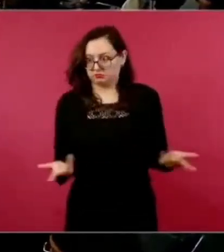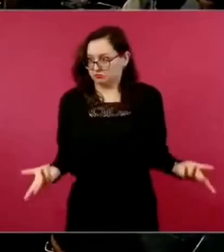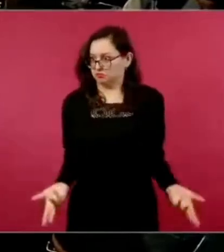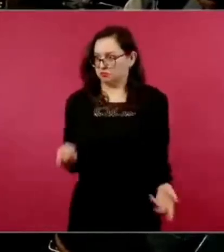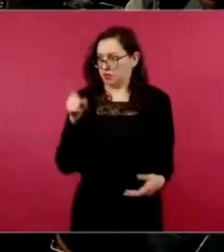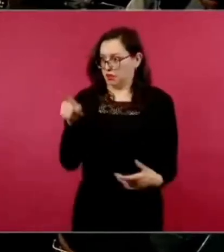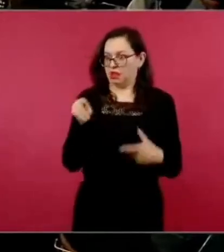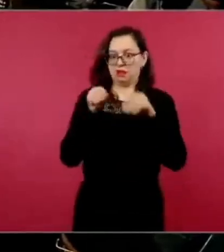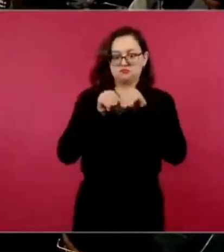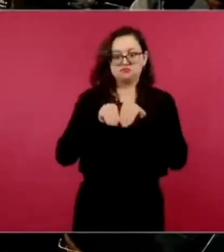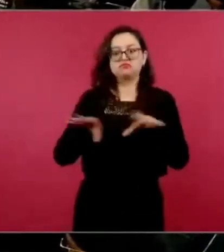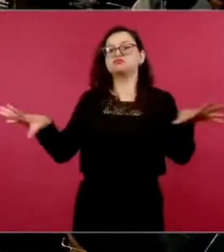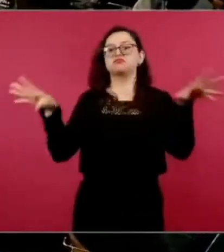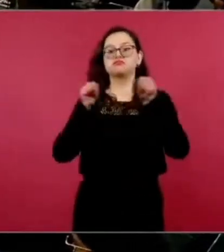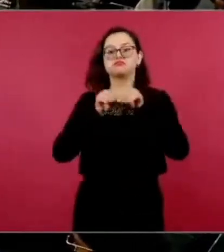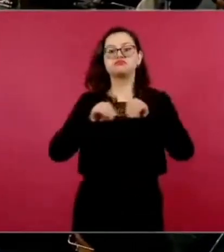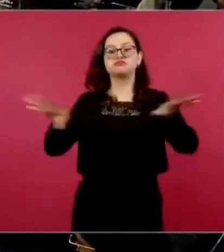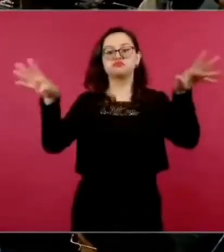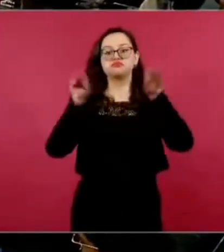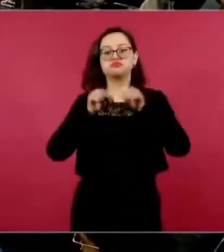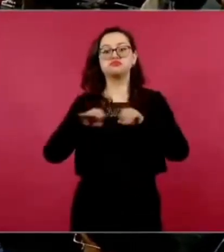ahí.